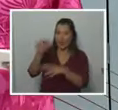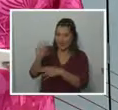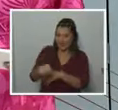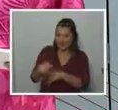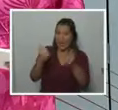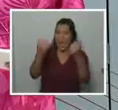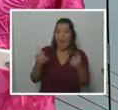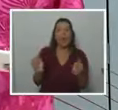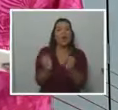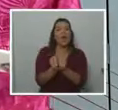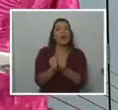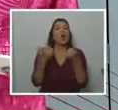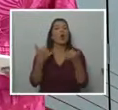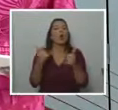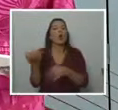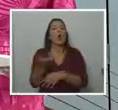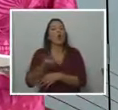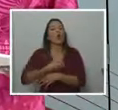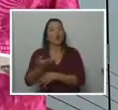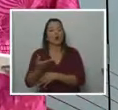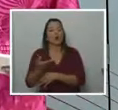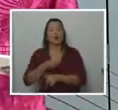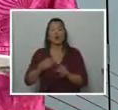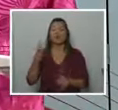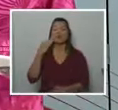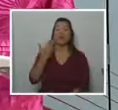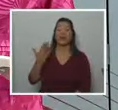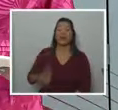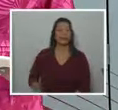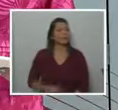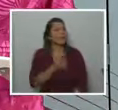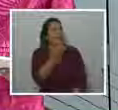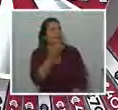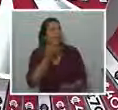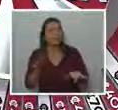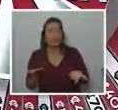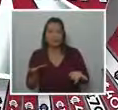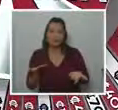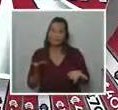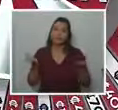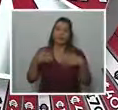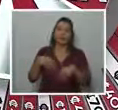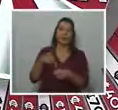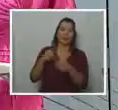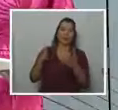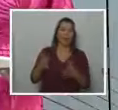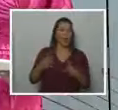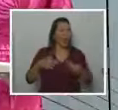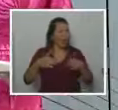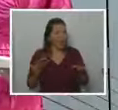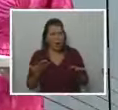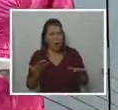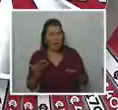con Dadomanía, pero adivinen qué. ¿Qué pasó? Me dejaron plantada. ¿Cómo? Sí. La primera vez que le tocaba.